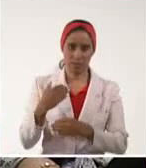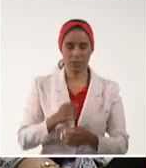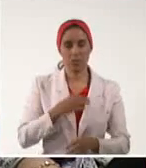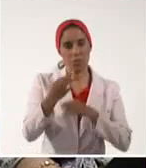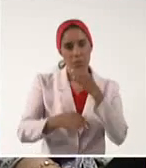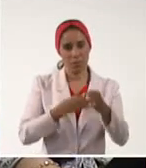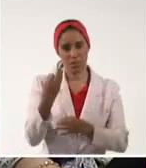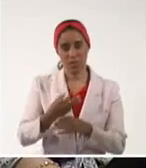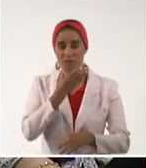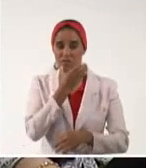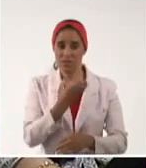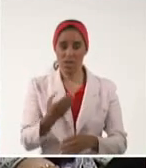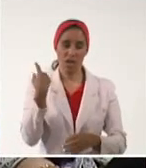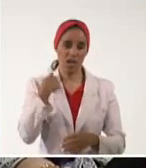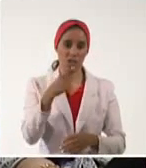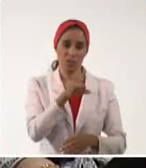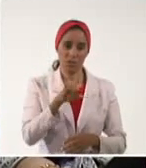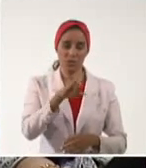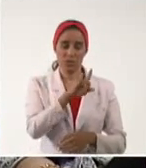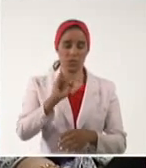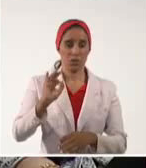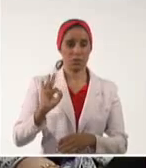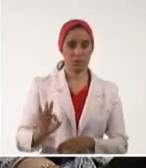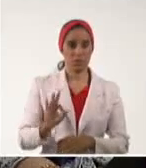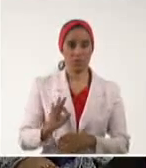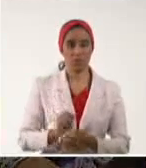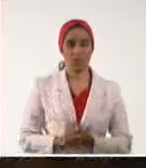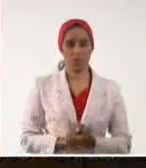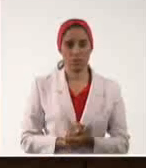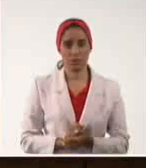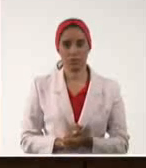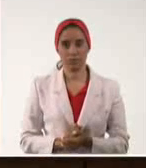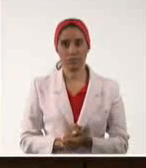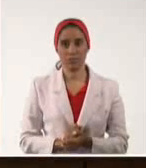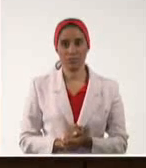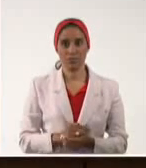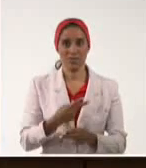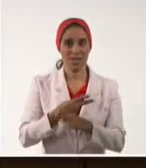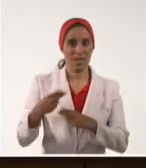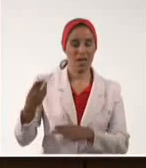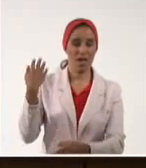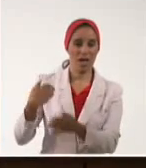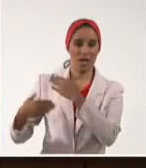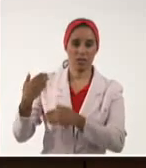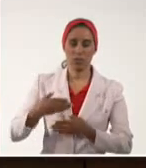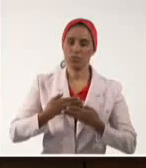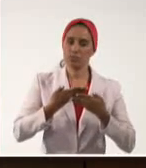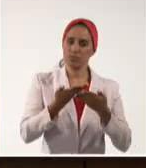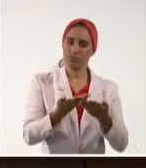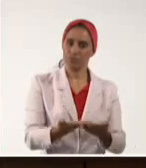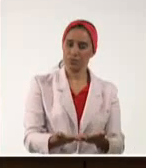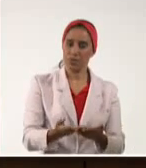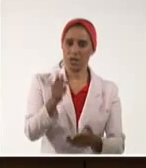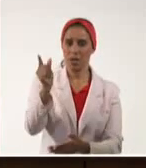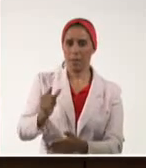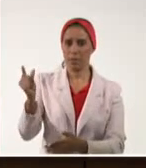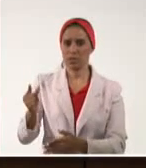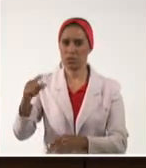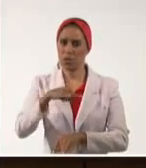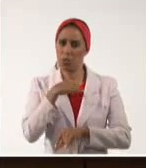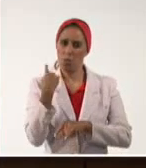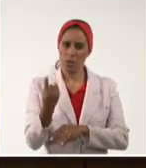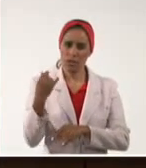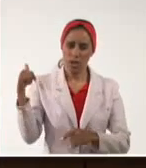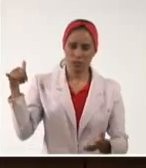en 1998, en conmovedor e inolvidable acto de homenaje a las víctimas del atentado a un avión